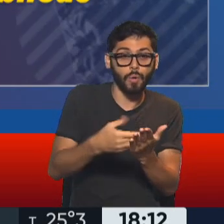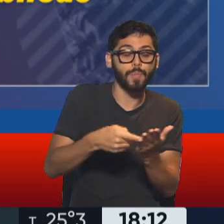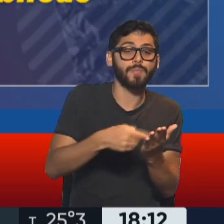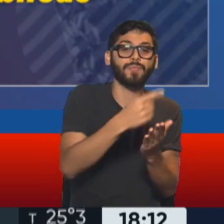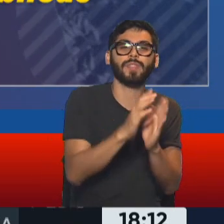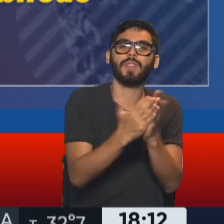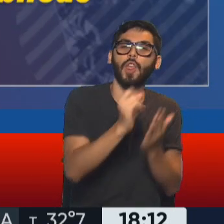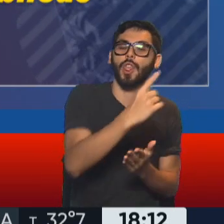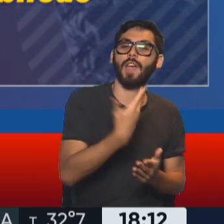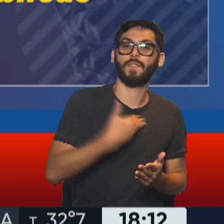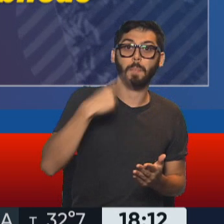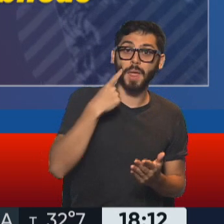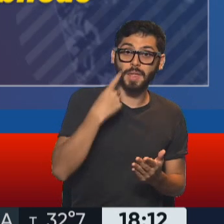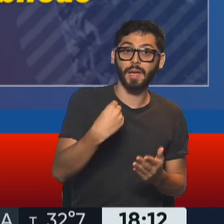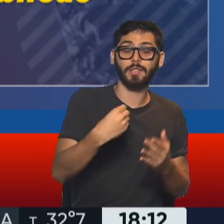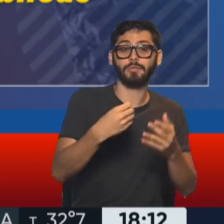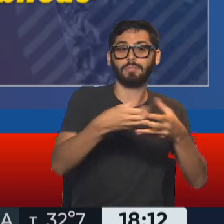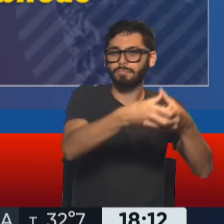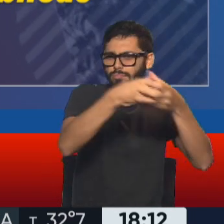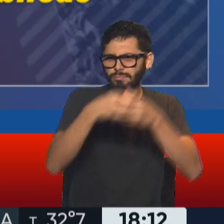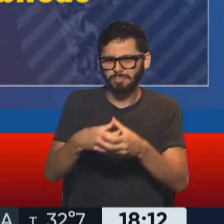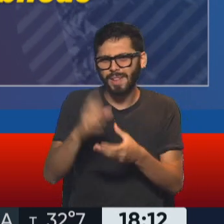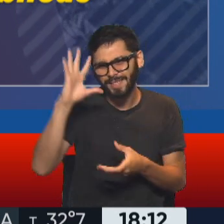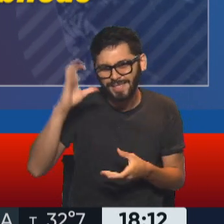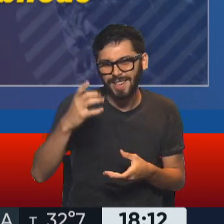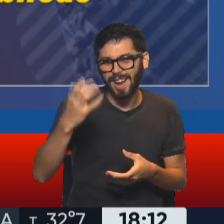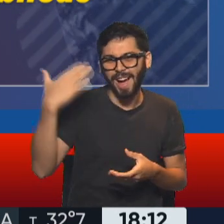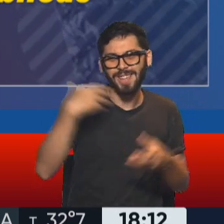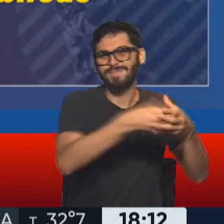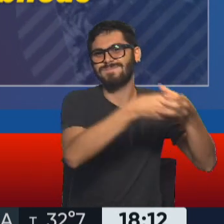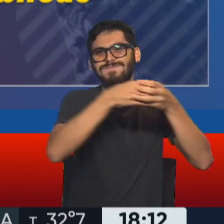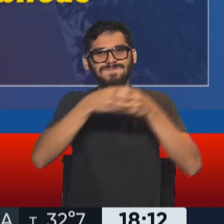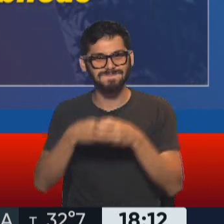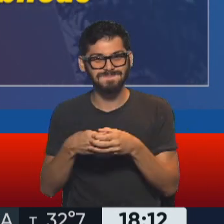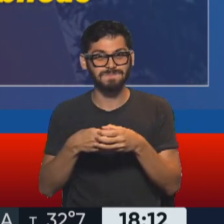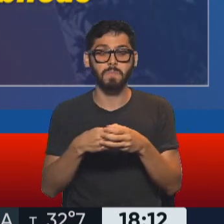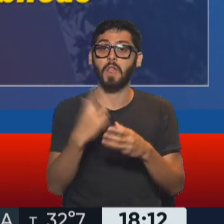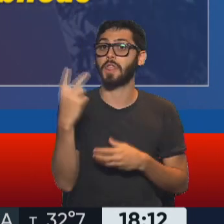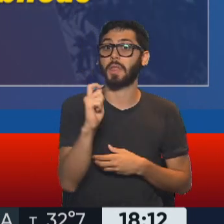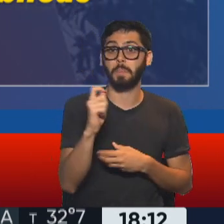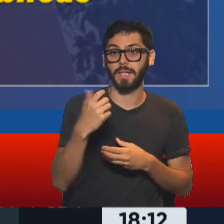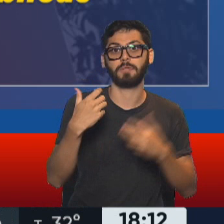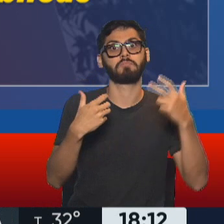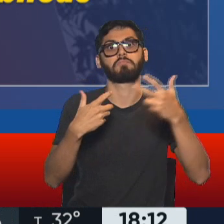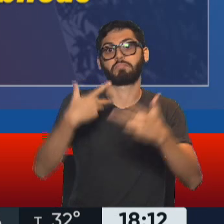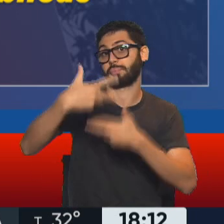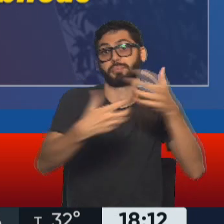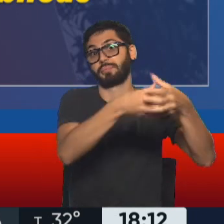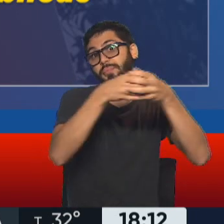cual llega una misión, esto lo recordarán varios porque pasó con los créditos anteriores, llega una misión cada 3 meses, analiza los